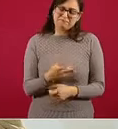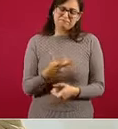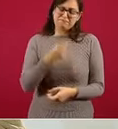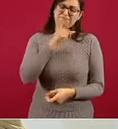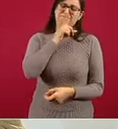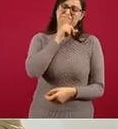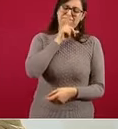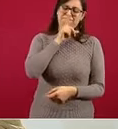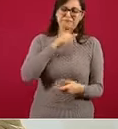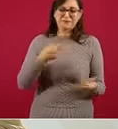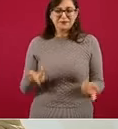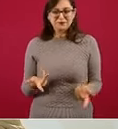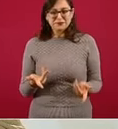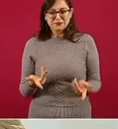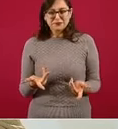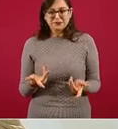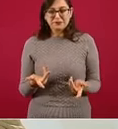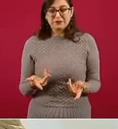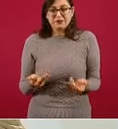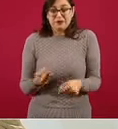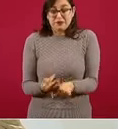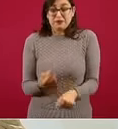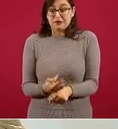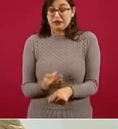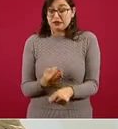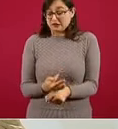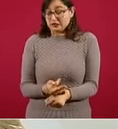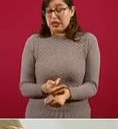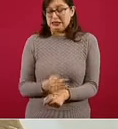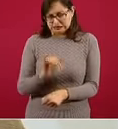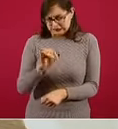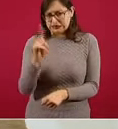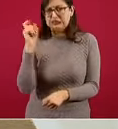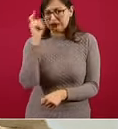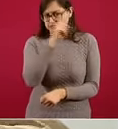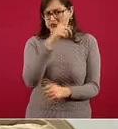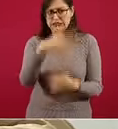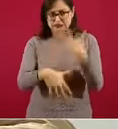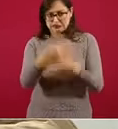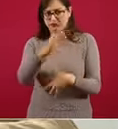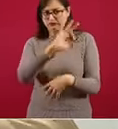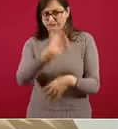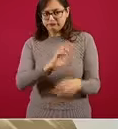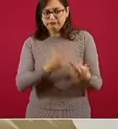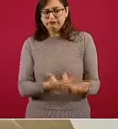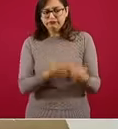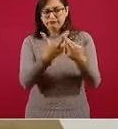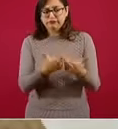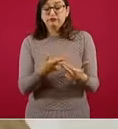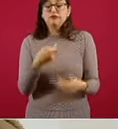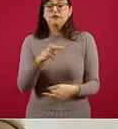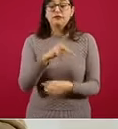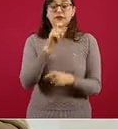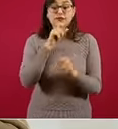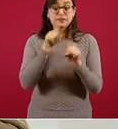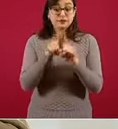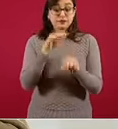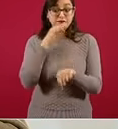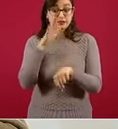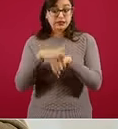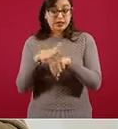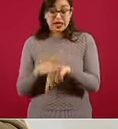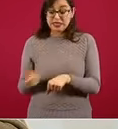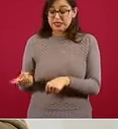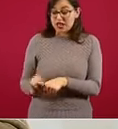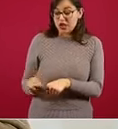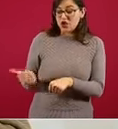que estamos con solamente un 15% de disponibilidad, pero también, como lo comenté, en la Ciudad de México, día con día